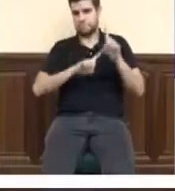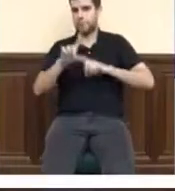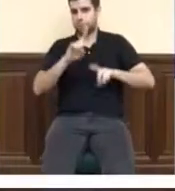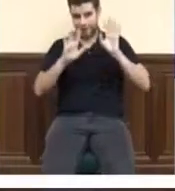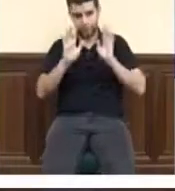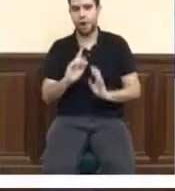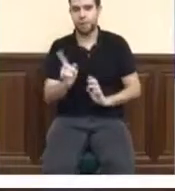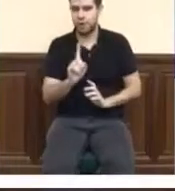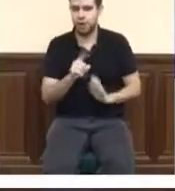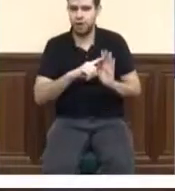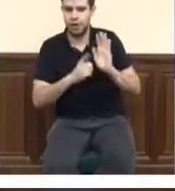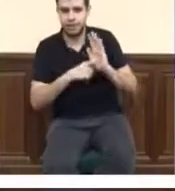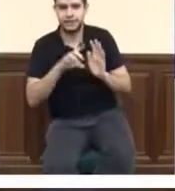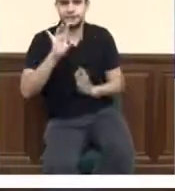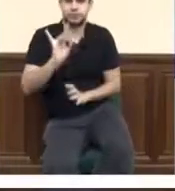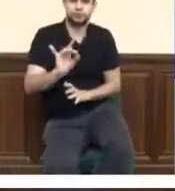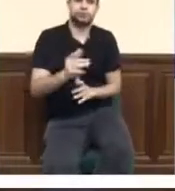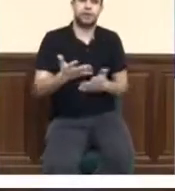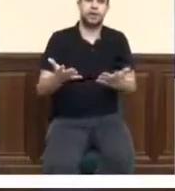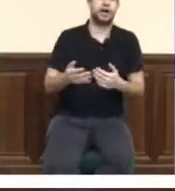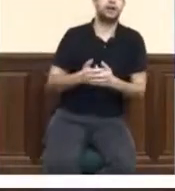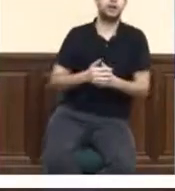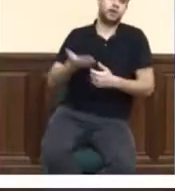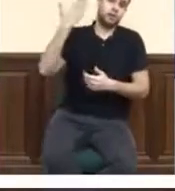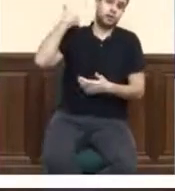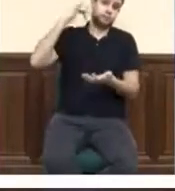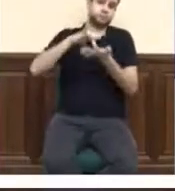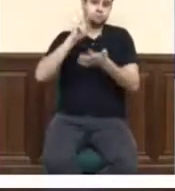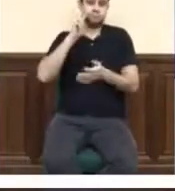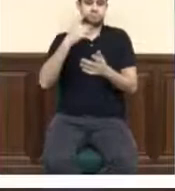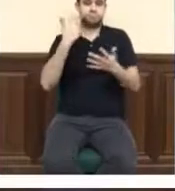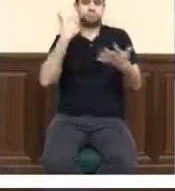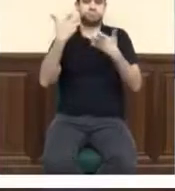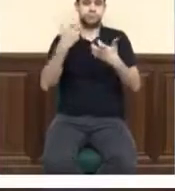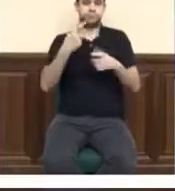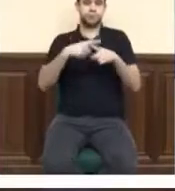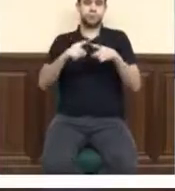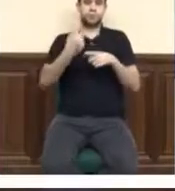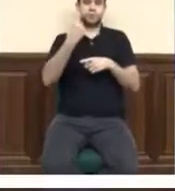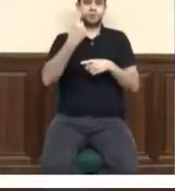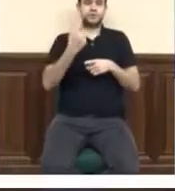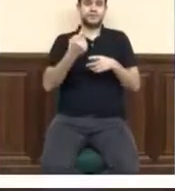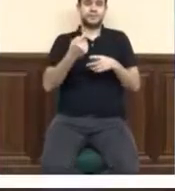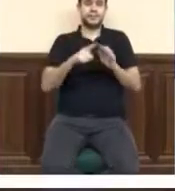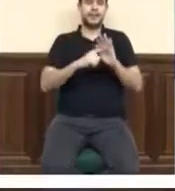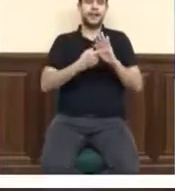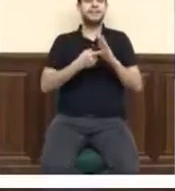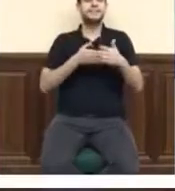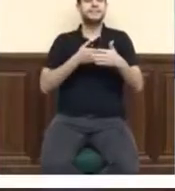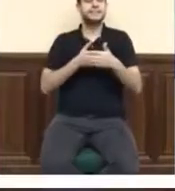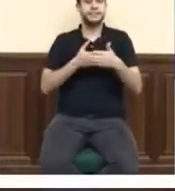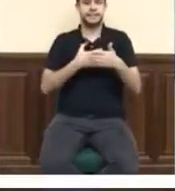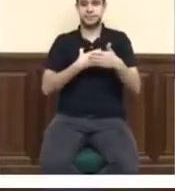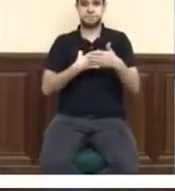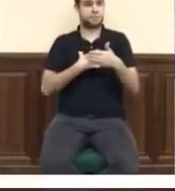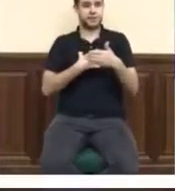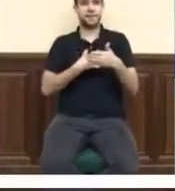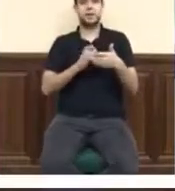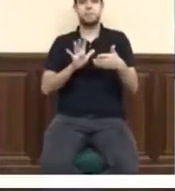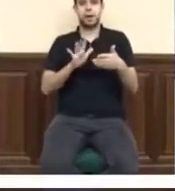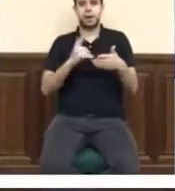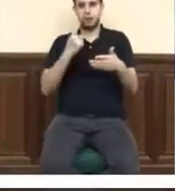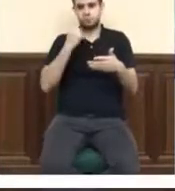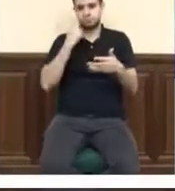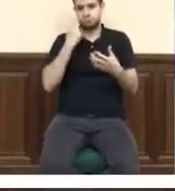aparecieron escollos que no se pudieron resolver por tiempos, pero que estimamos subjetivamente que